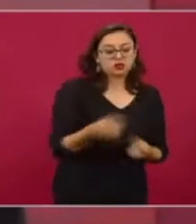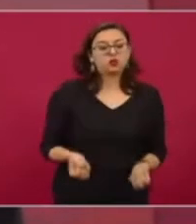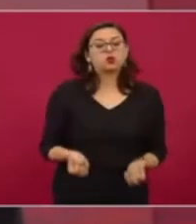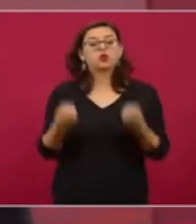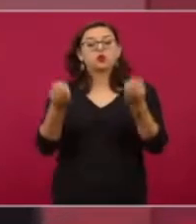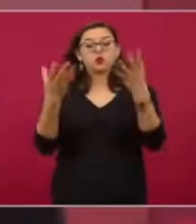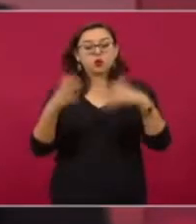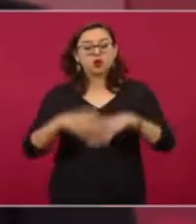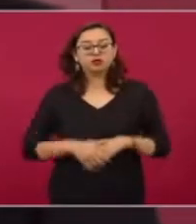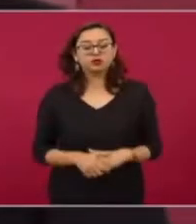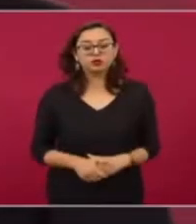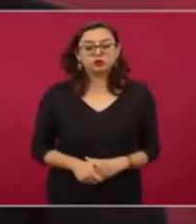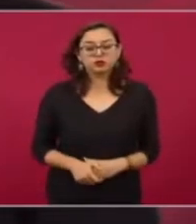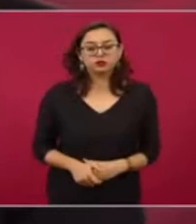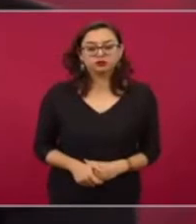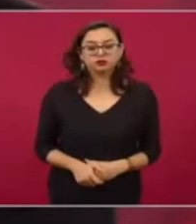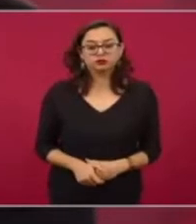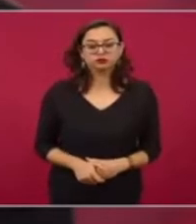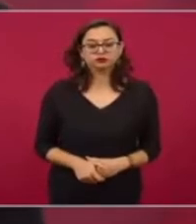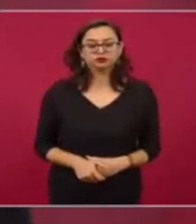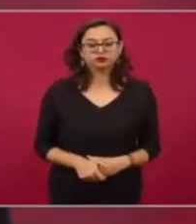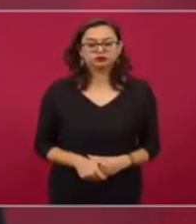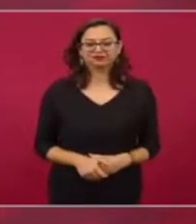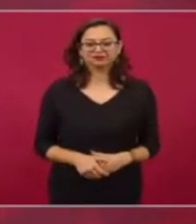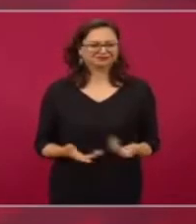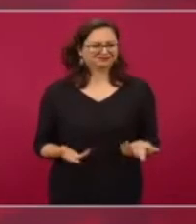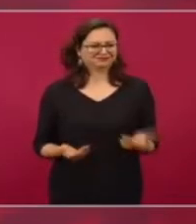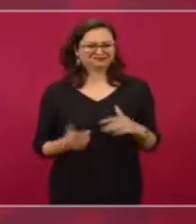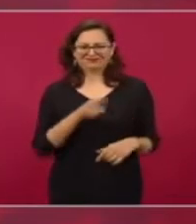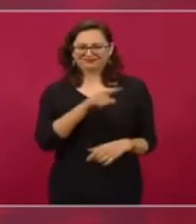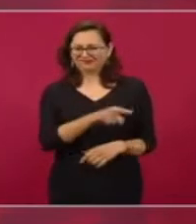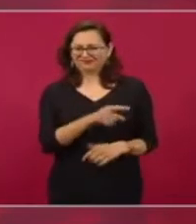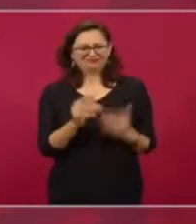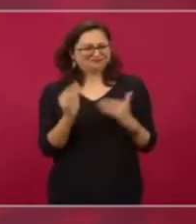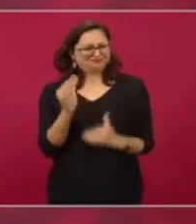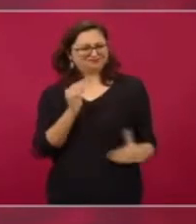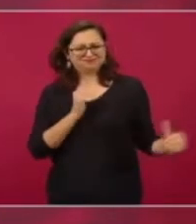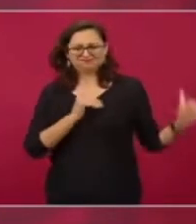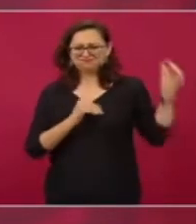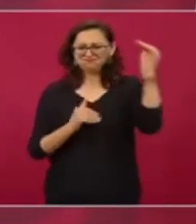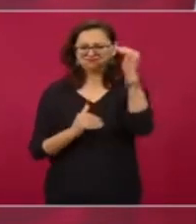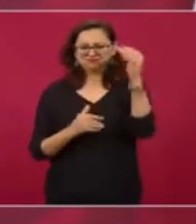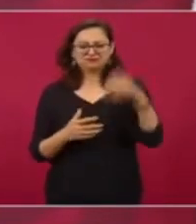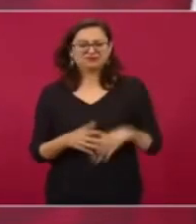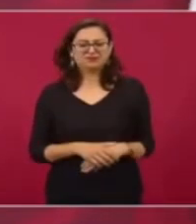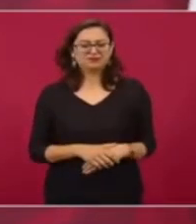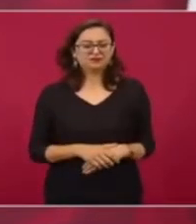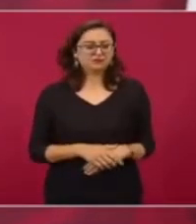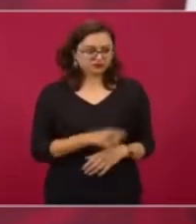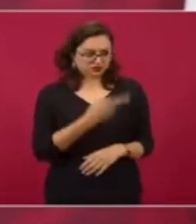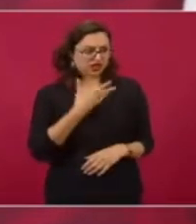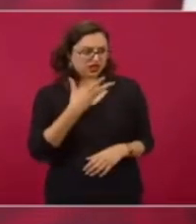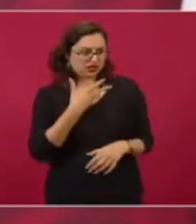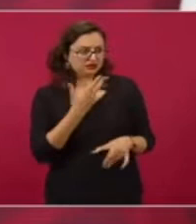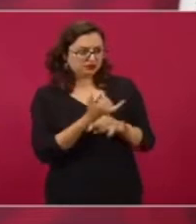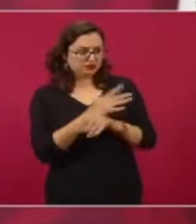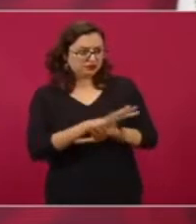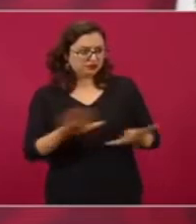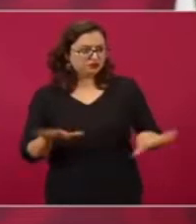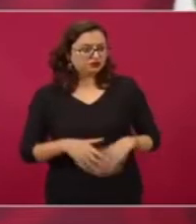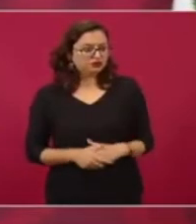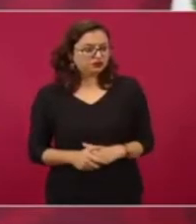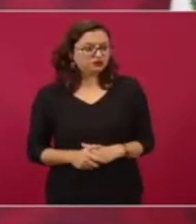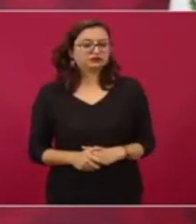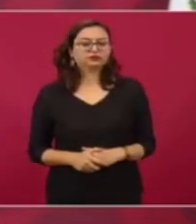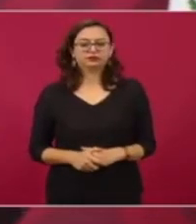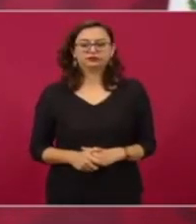entonces y mucho más a ver si conseguimos el dato